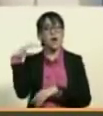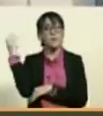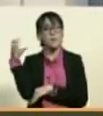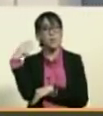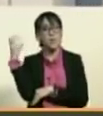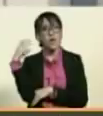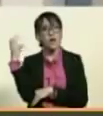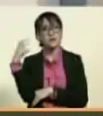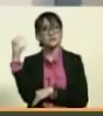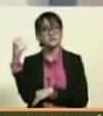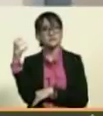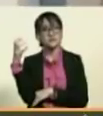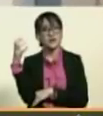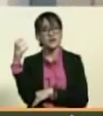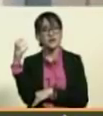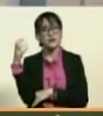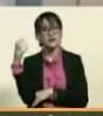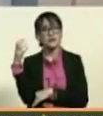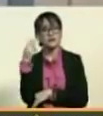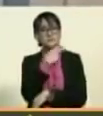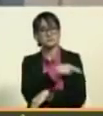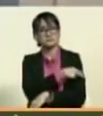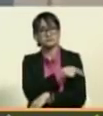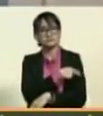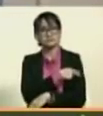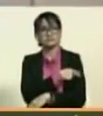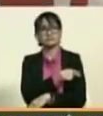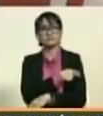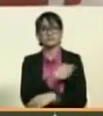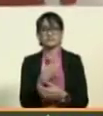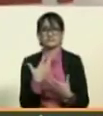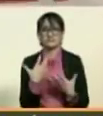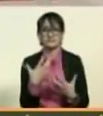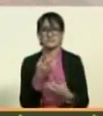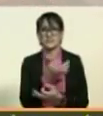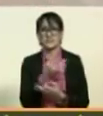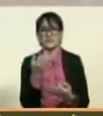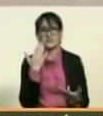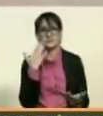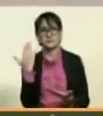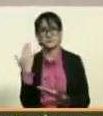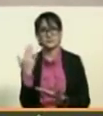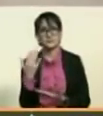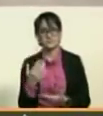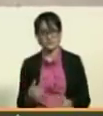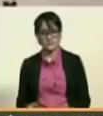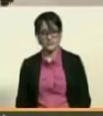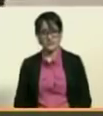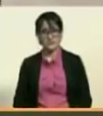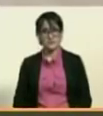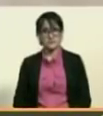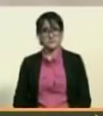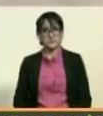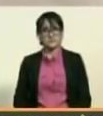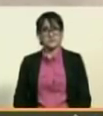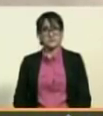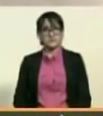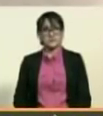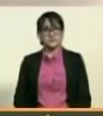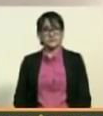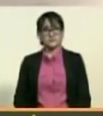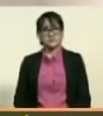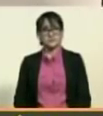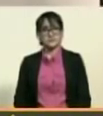9 ambulancias fluviales. A todo dar. Ahí está Protección Civil. Y le